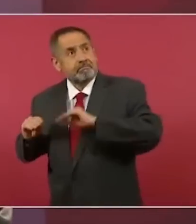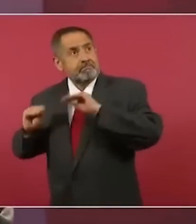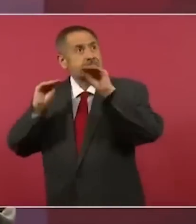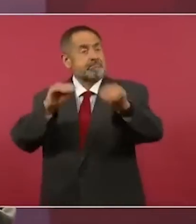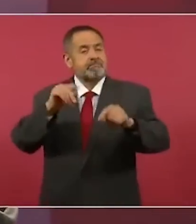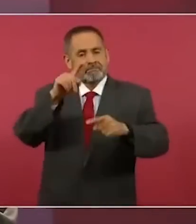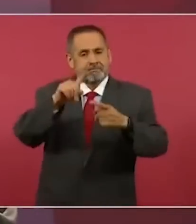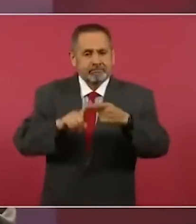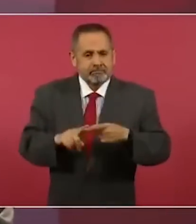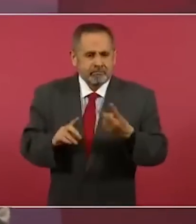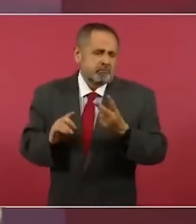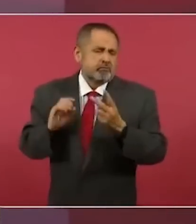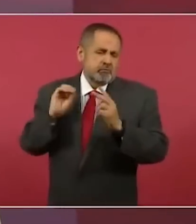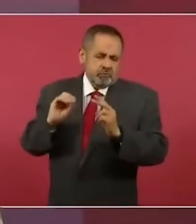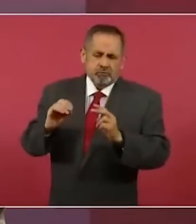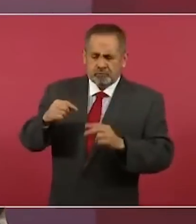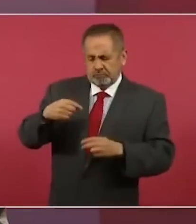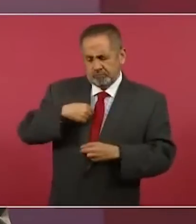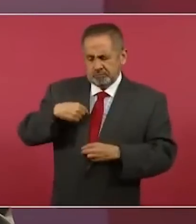o él